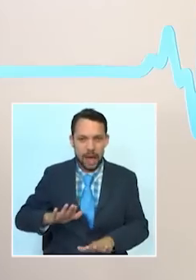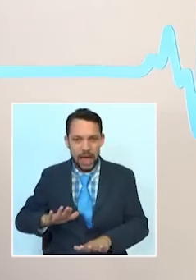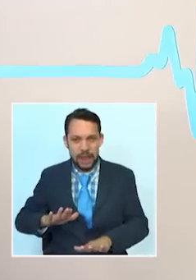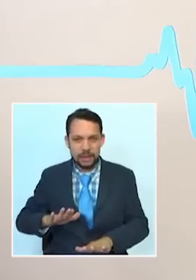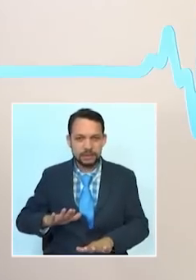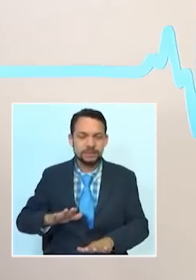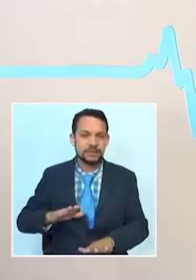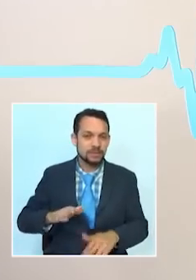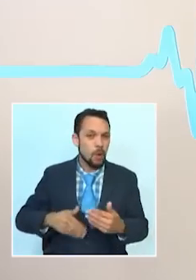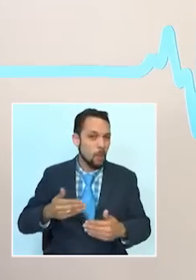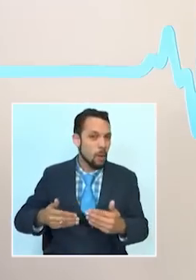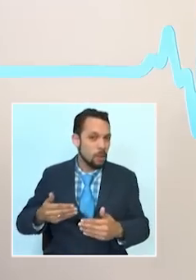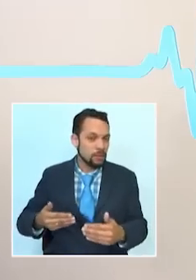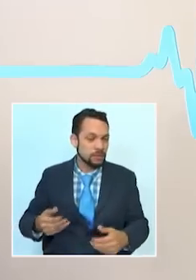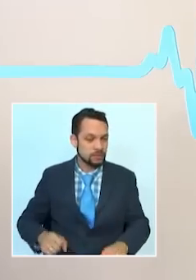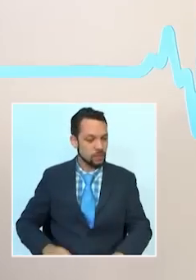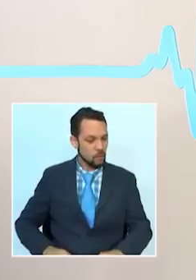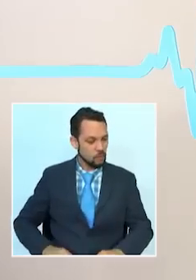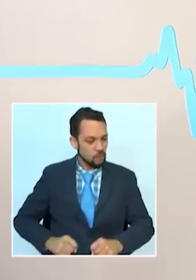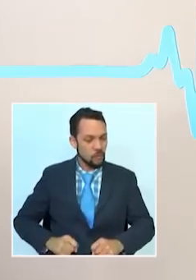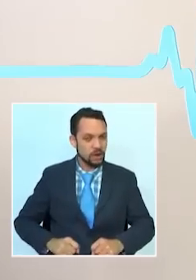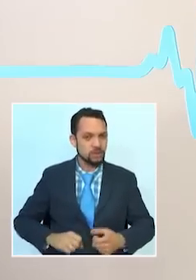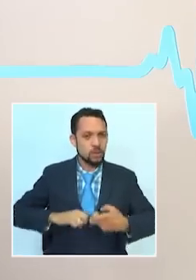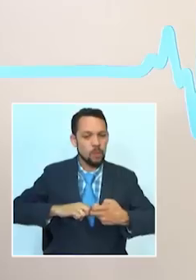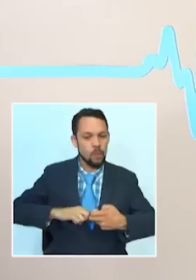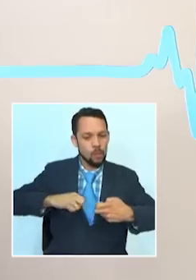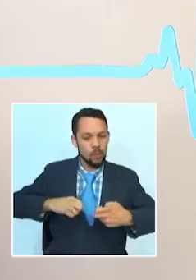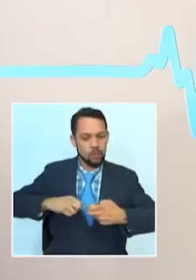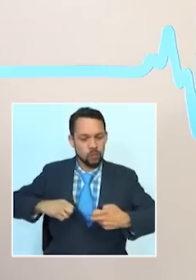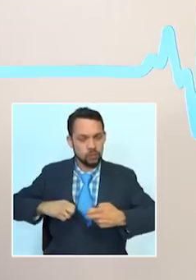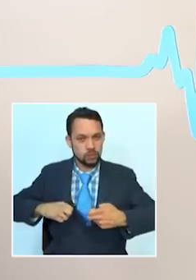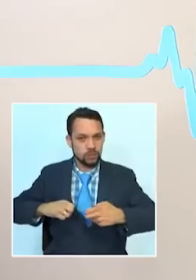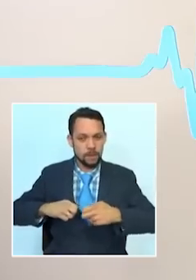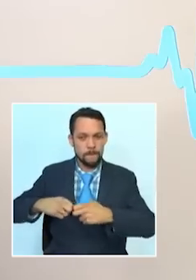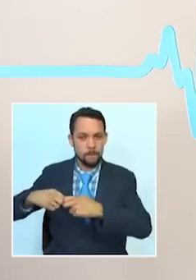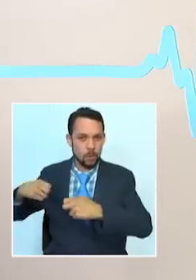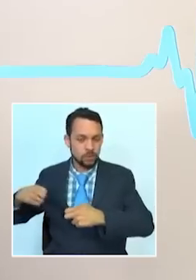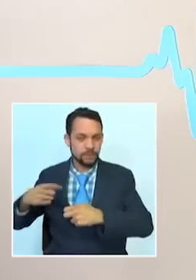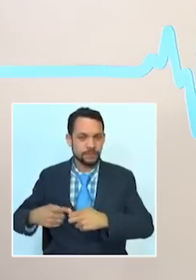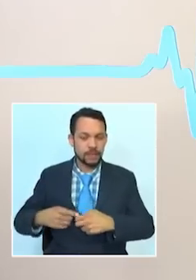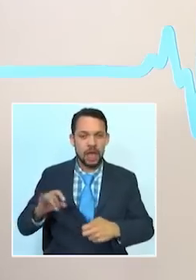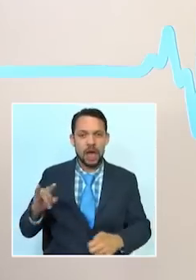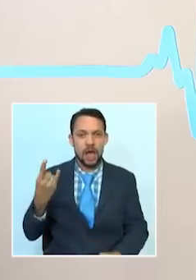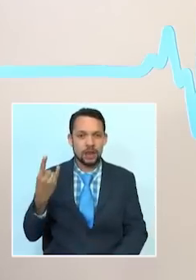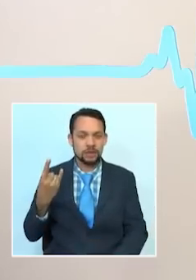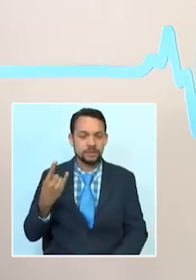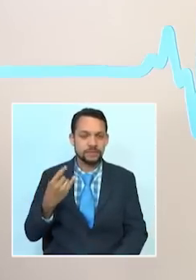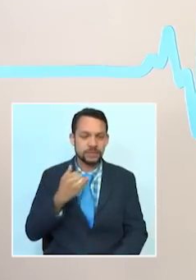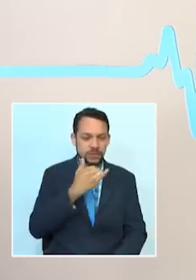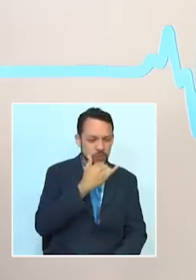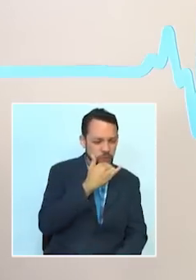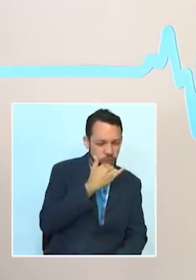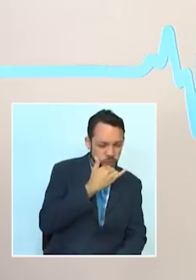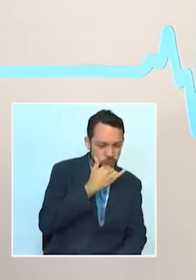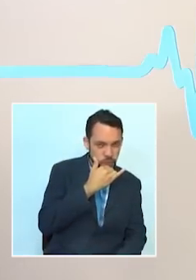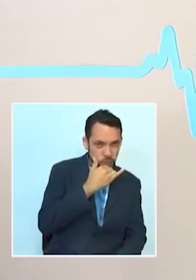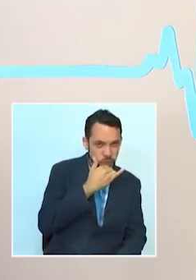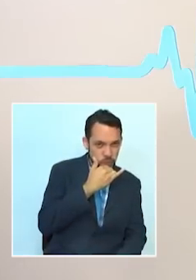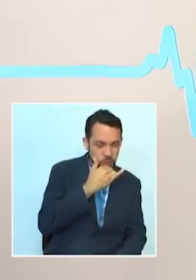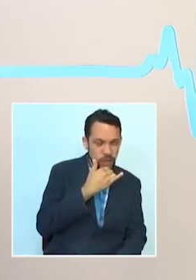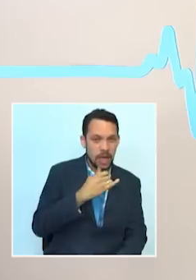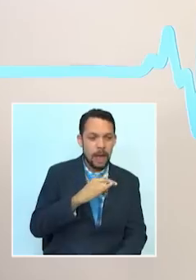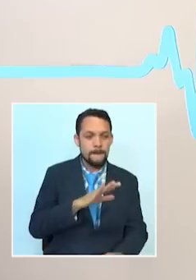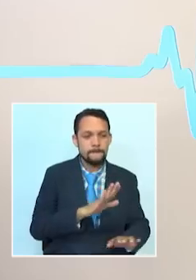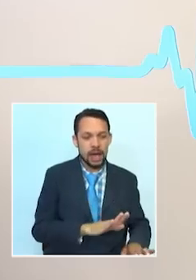apriete Y eso empieza a tonificar todos los músculos pélvicos Cuando usted esté sentado parado haciendo actividad contraiga todo lo que